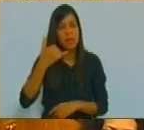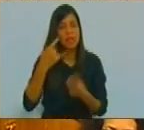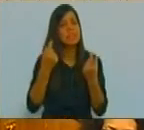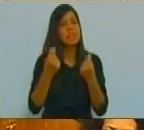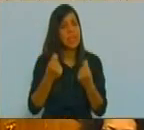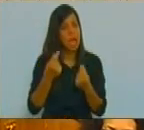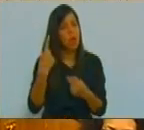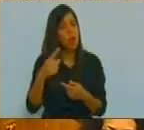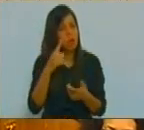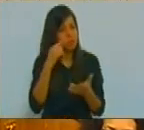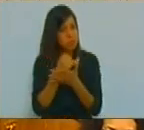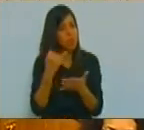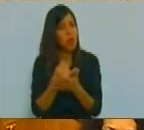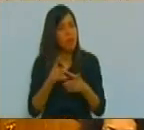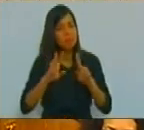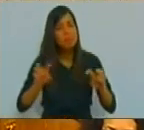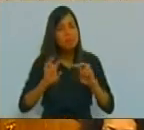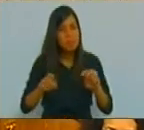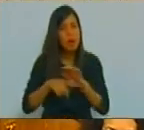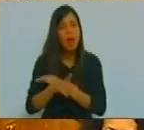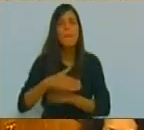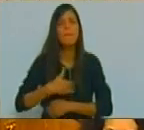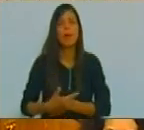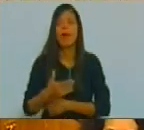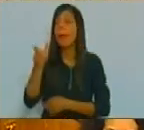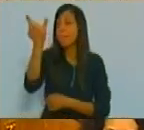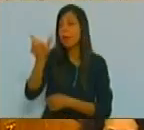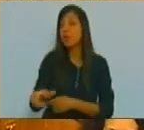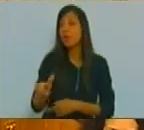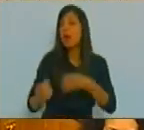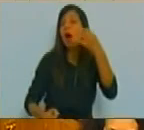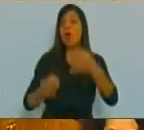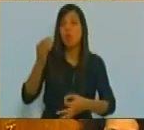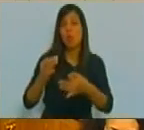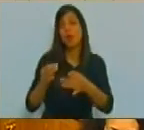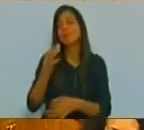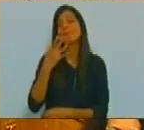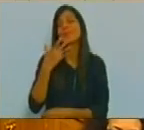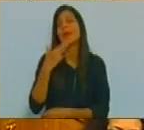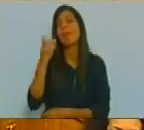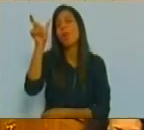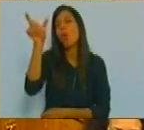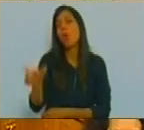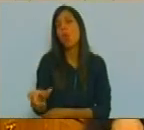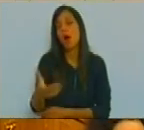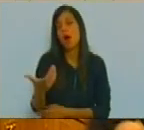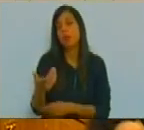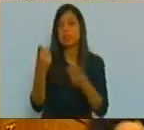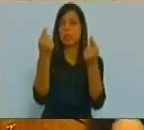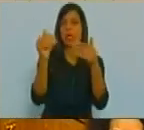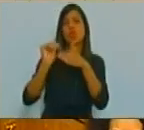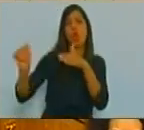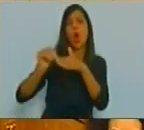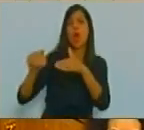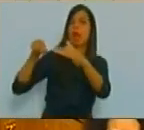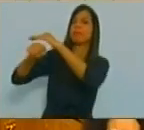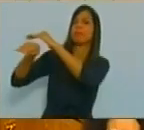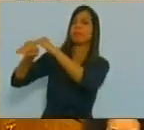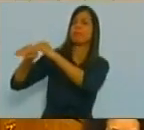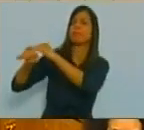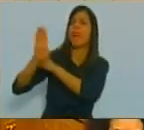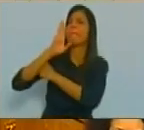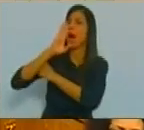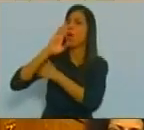rastro puede haber entonces un web un operador de justicia con cuentas en dólares que no tenga comment y